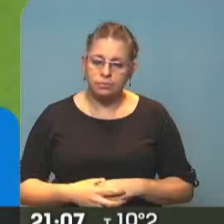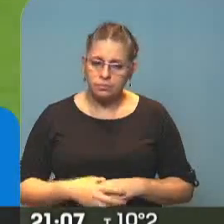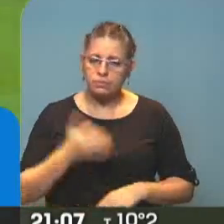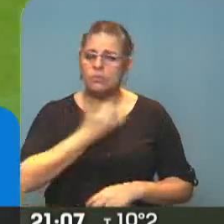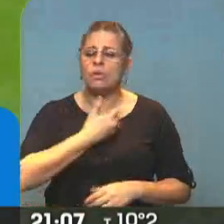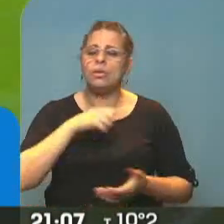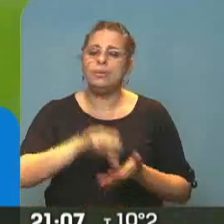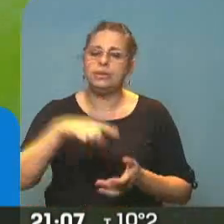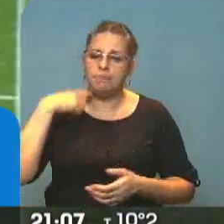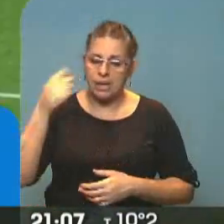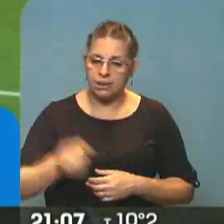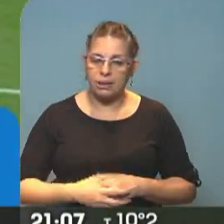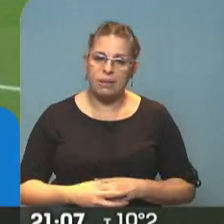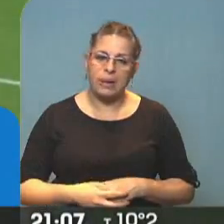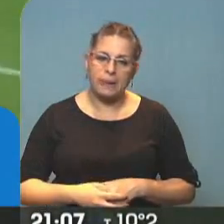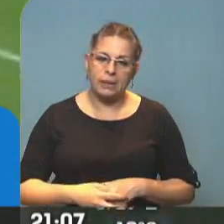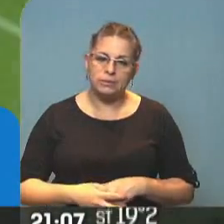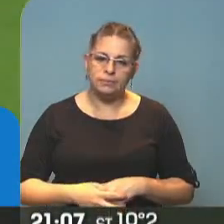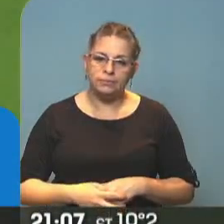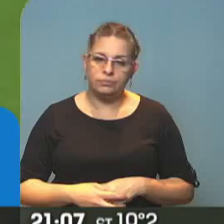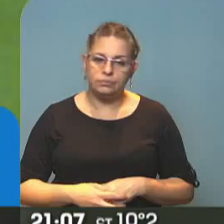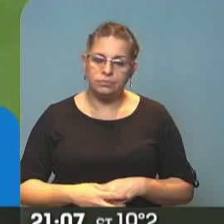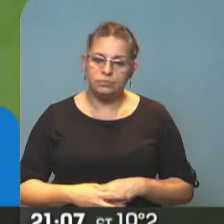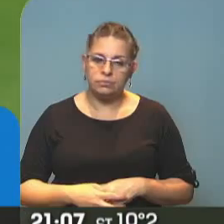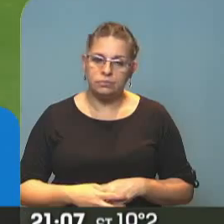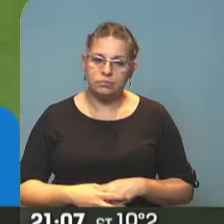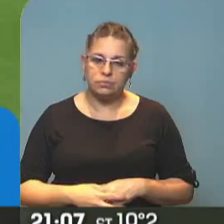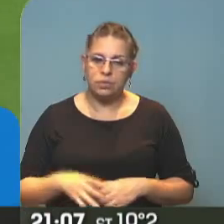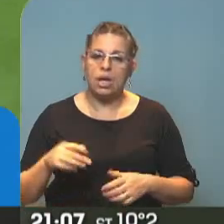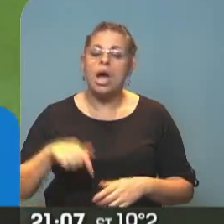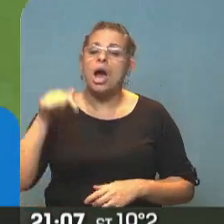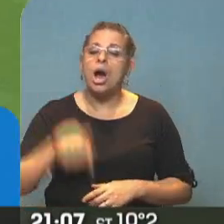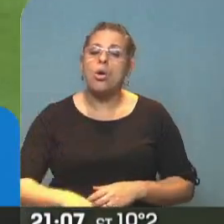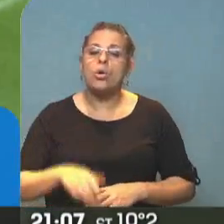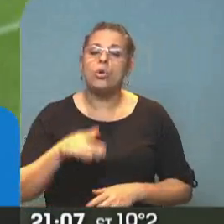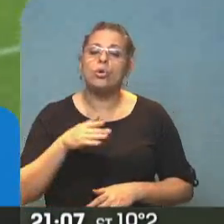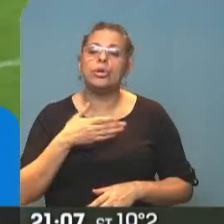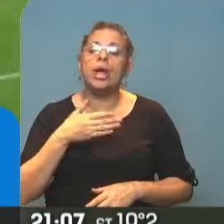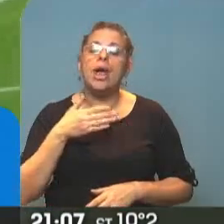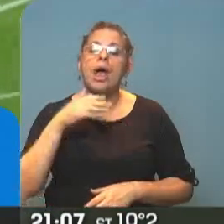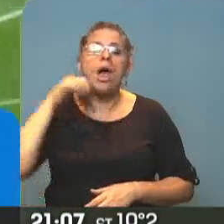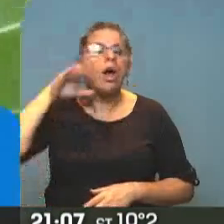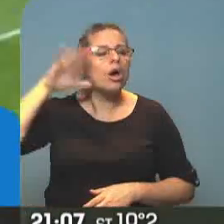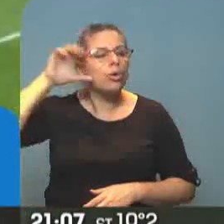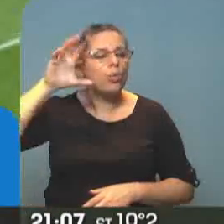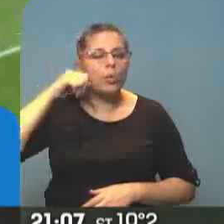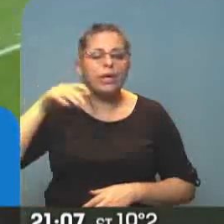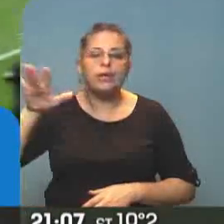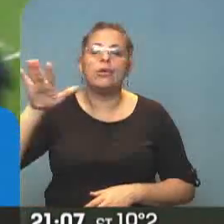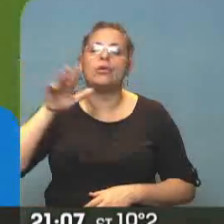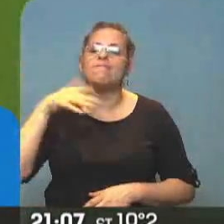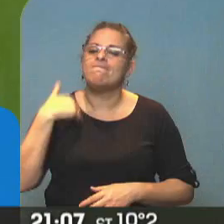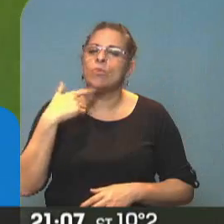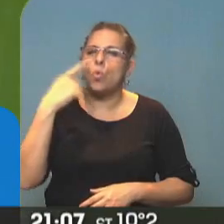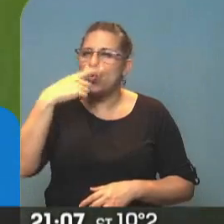España. Y de aquí nos vamos a la Premier. El Kun Agüero no convocado para el último compromiso,